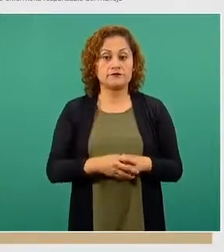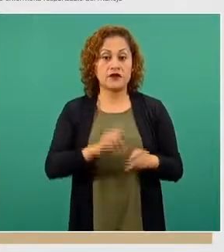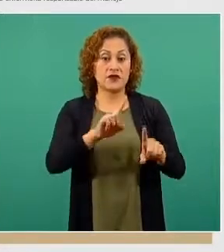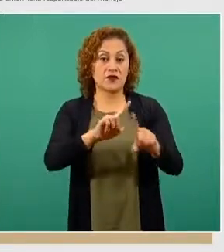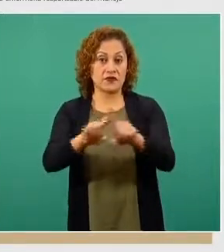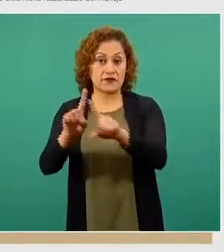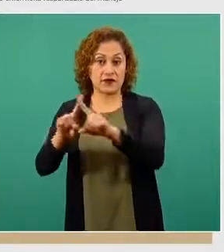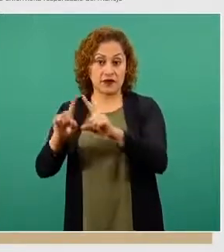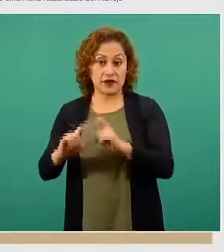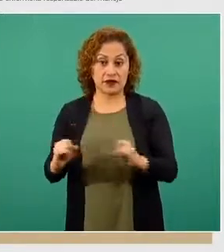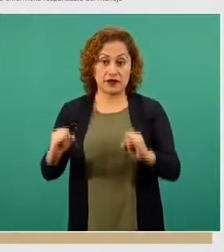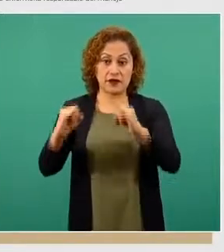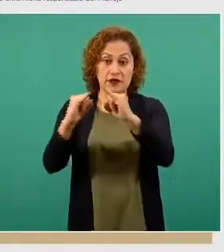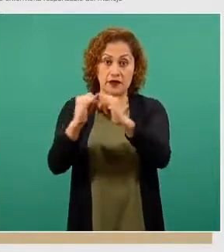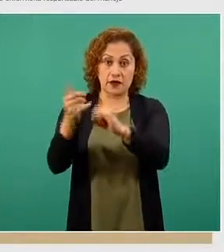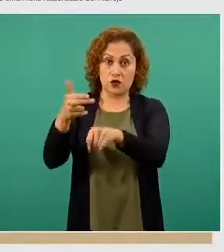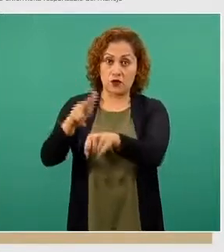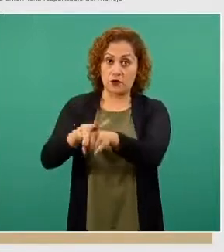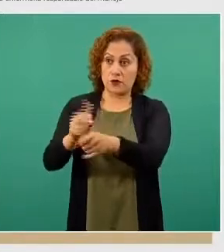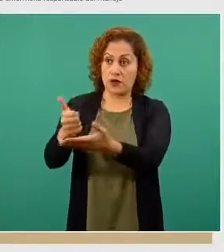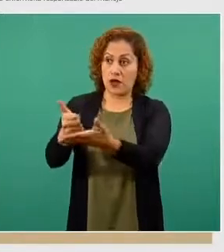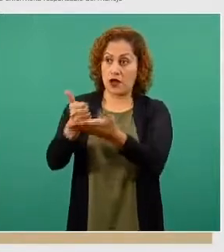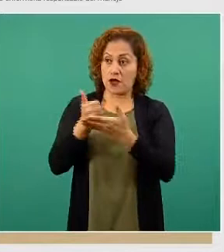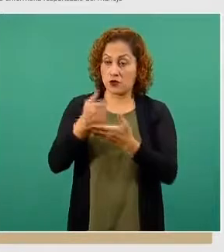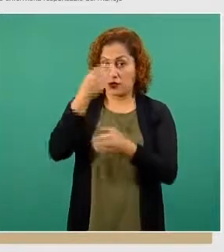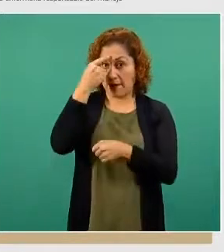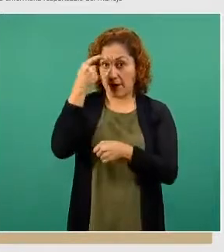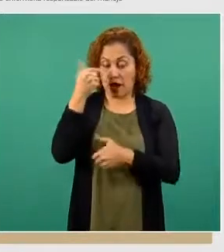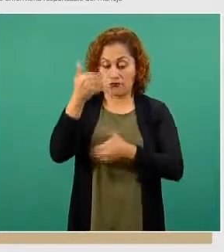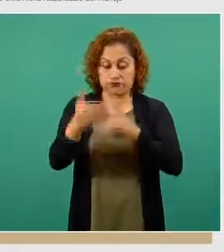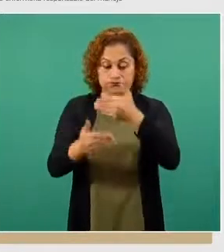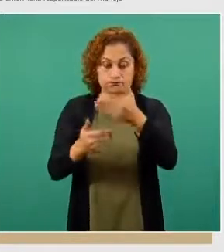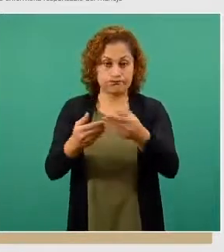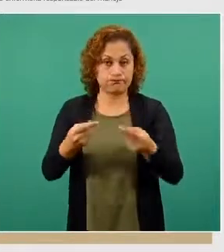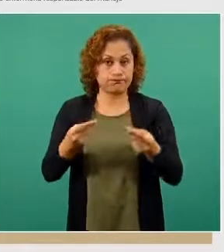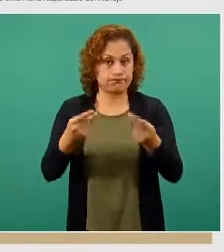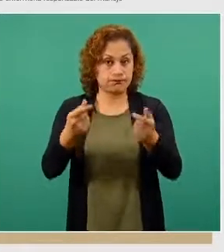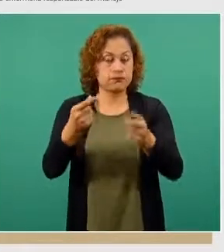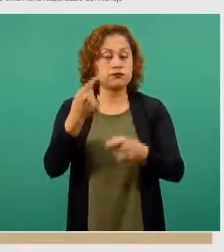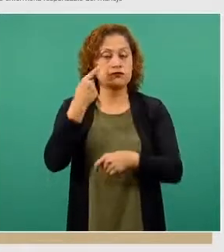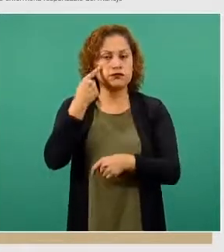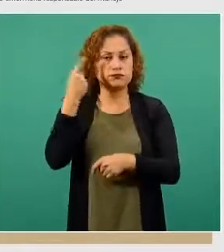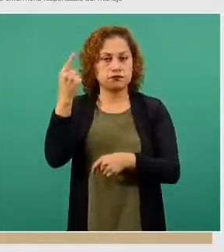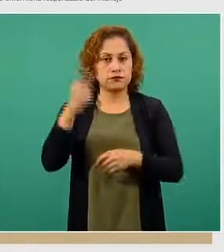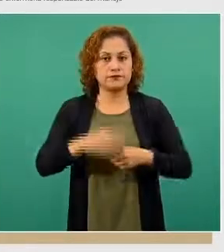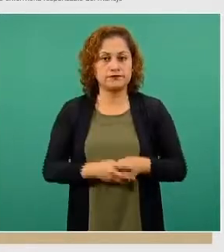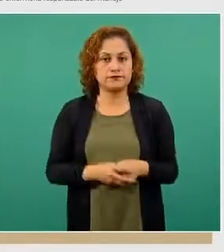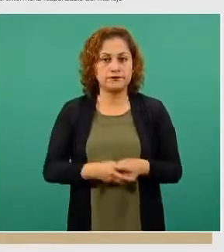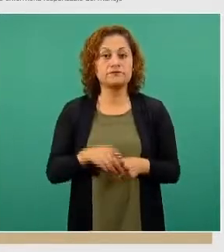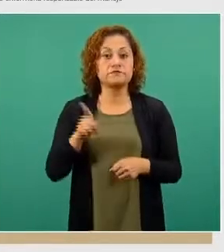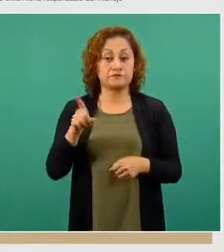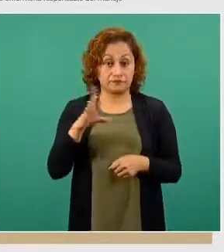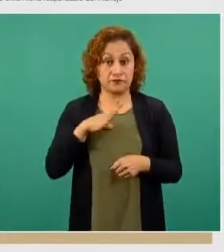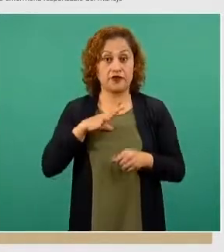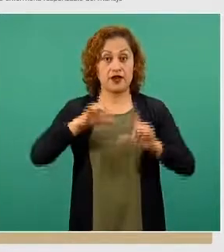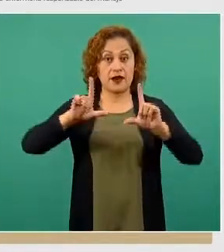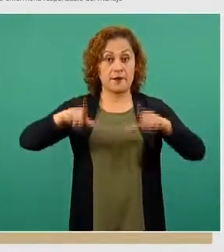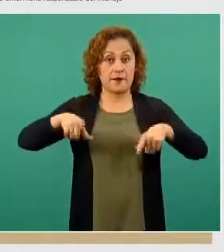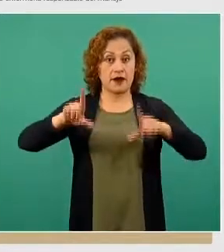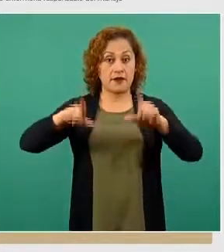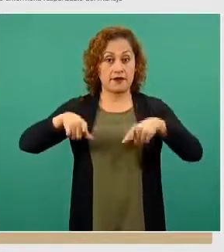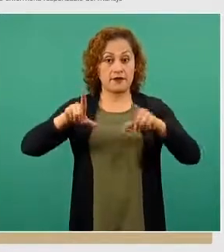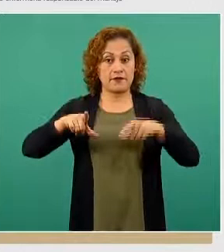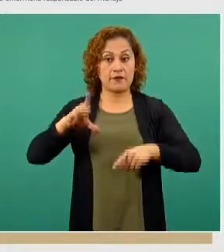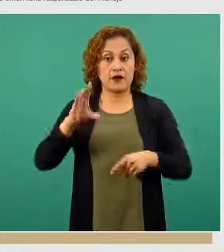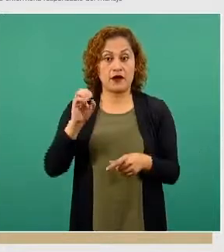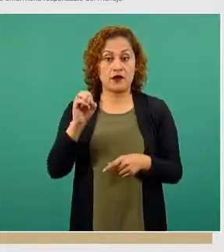actores que nos han ayudado a facilitar todos los procesos. En este caso, como ustedes lo ven, se creó una plataforma que es